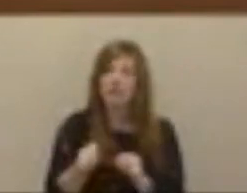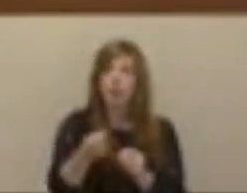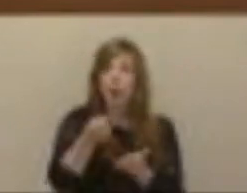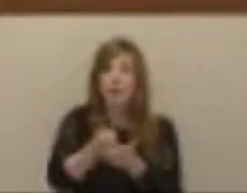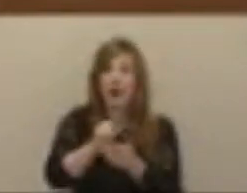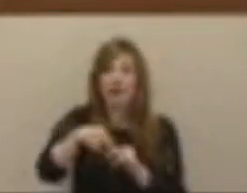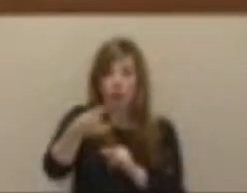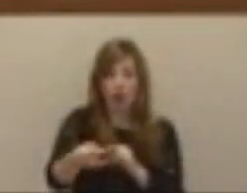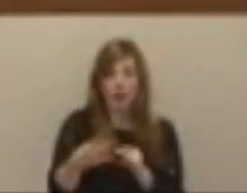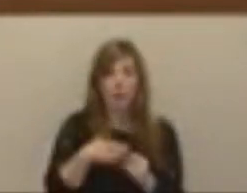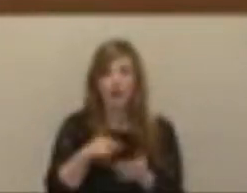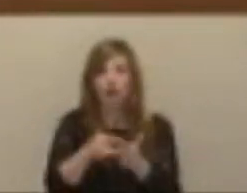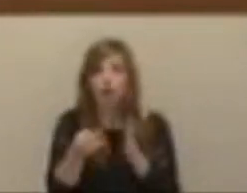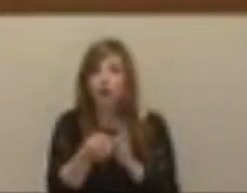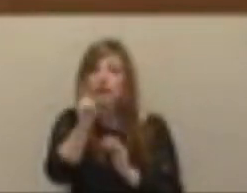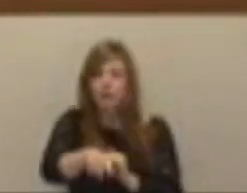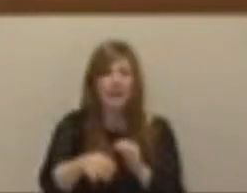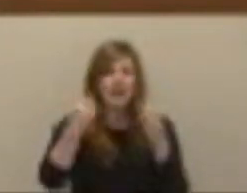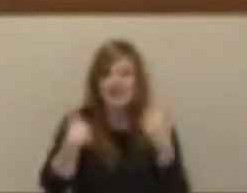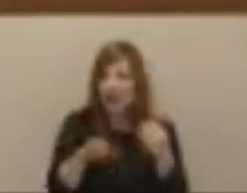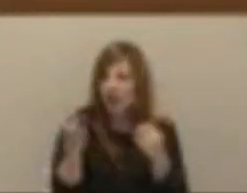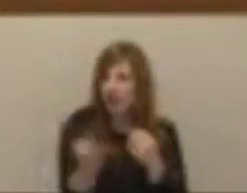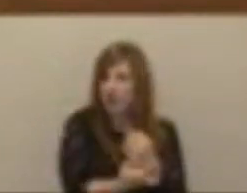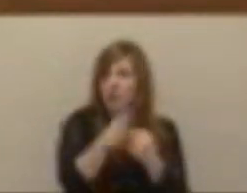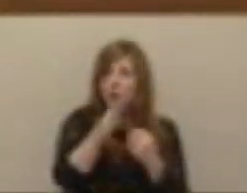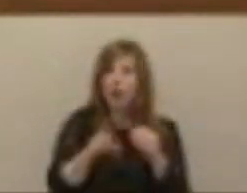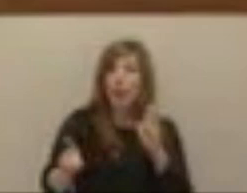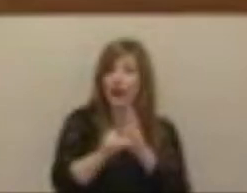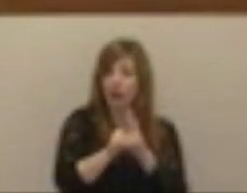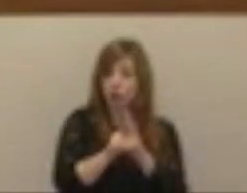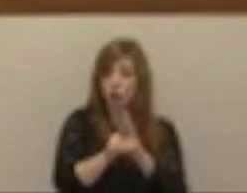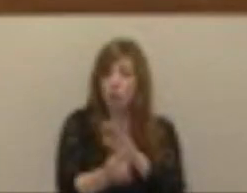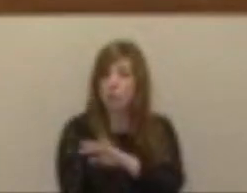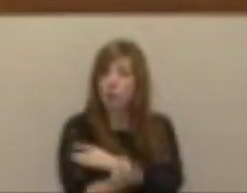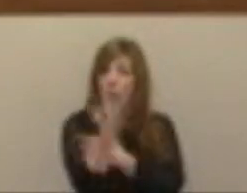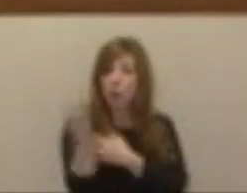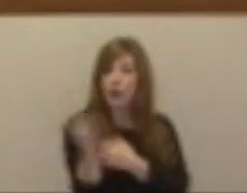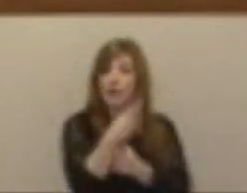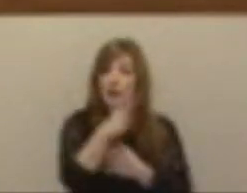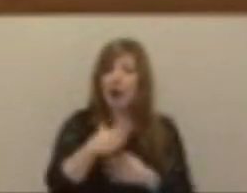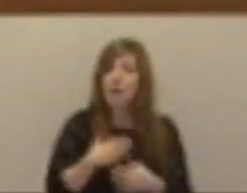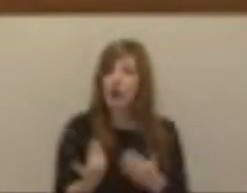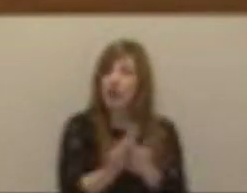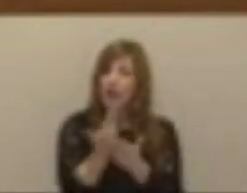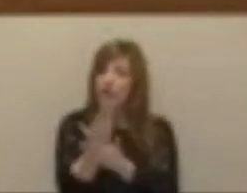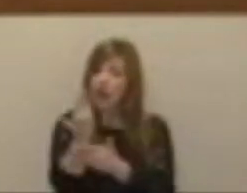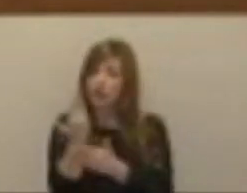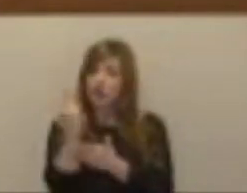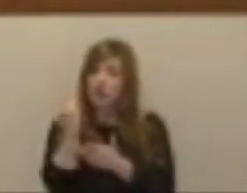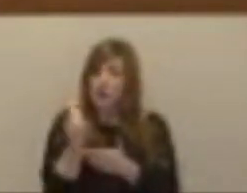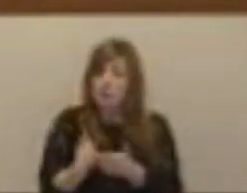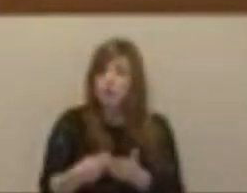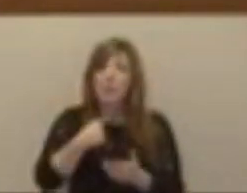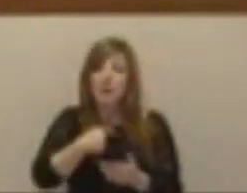y inmediatamente saquen un decreto de manera que puedan disfrutar de los días que se les robaron a los empleados